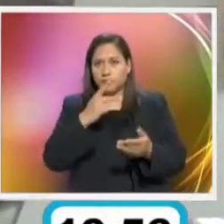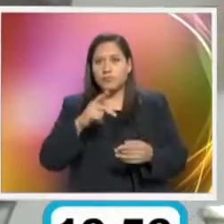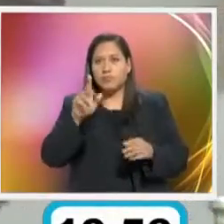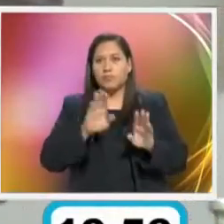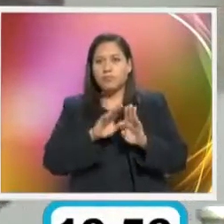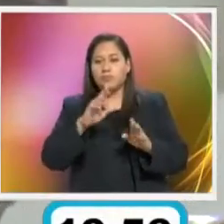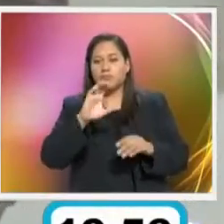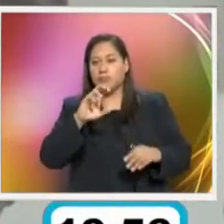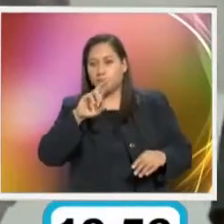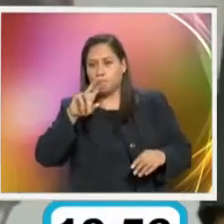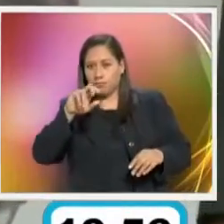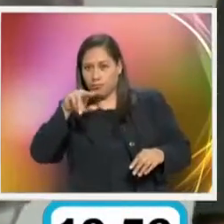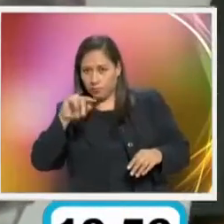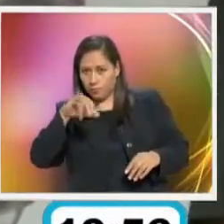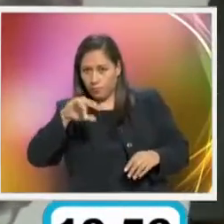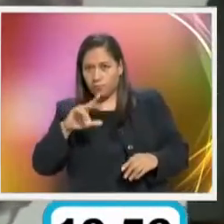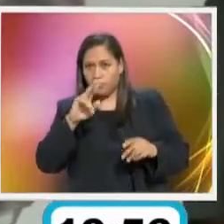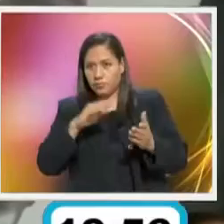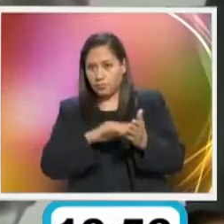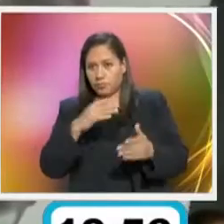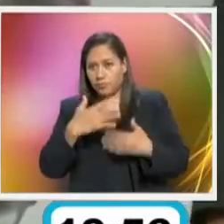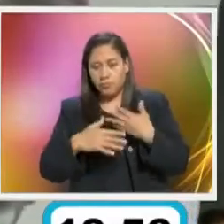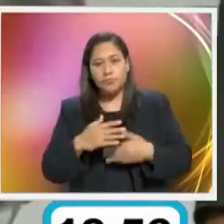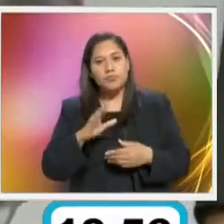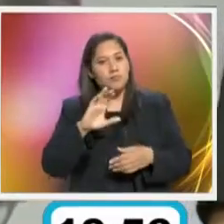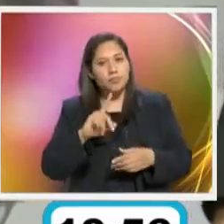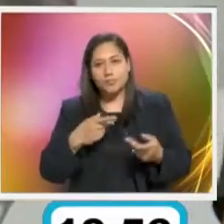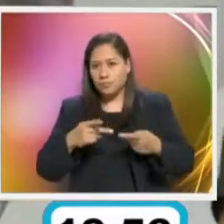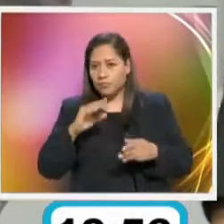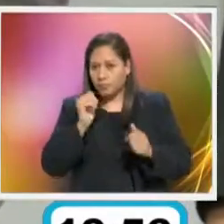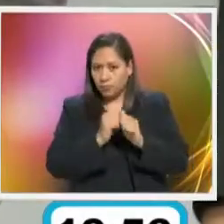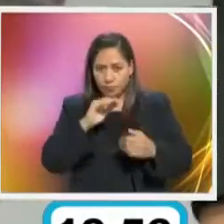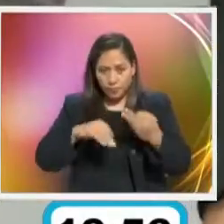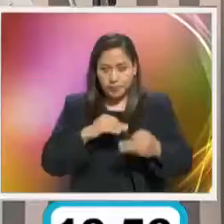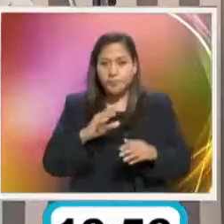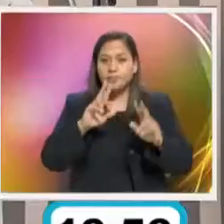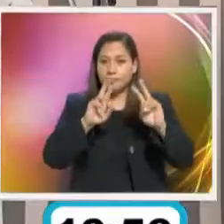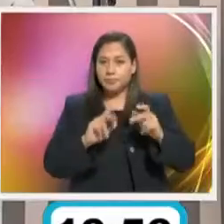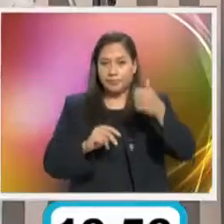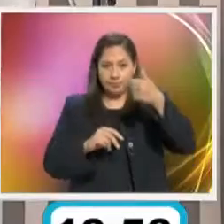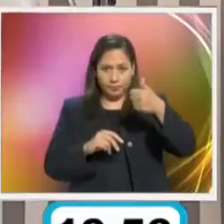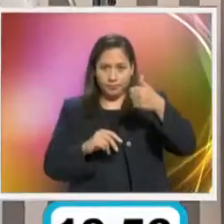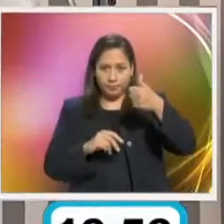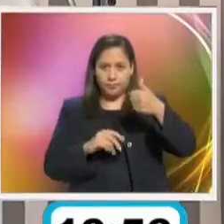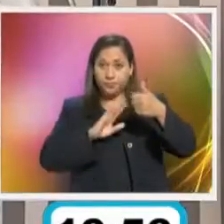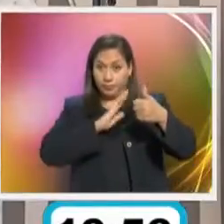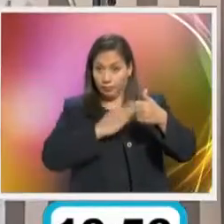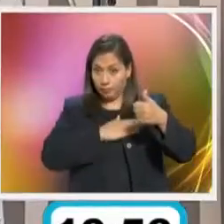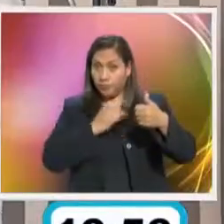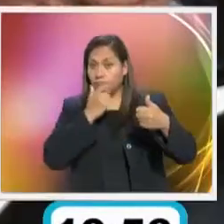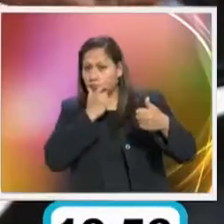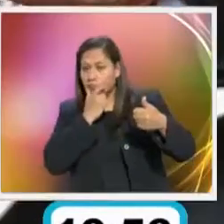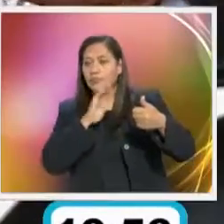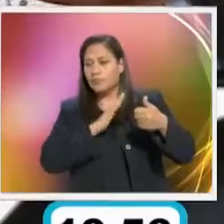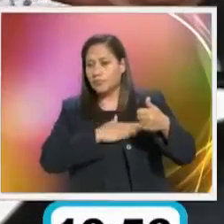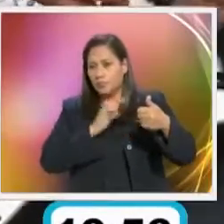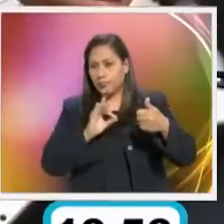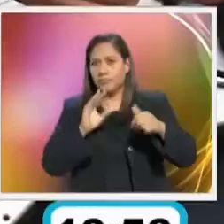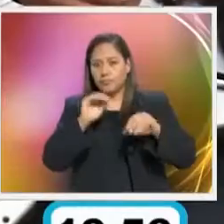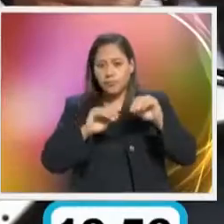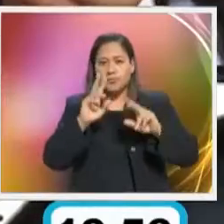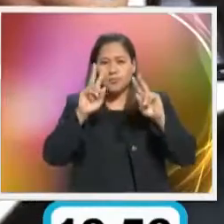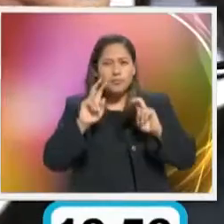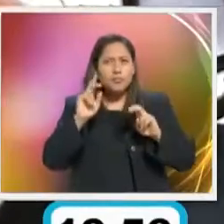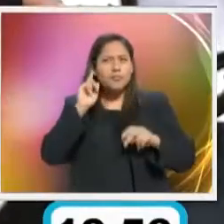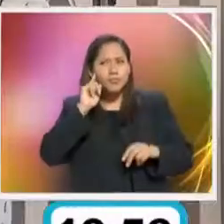Cervantino 2015. Muy bien. Y pues bueno, va con todo el disco. ¿Cuántos temas tiene este disco? Son seis temas. ¿En español o inglés? Porque Español. se mezclan los Sí, sí.